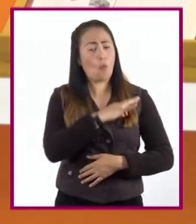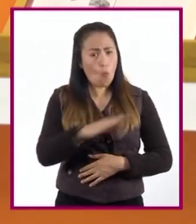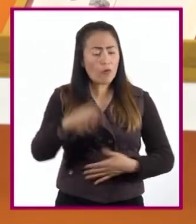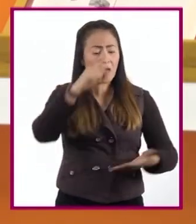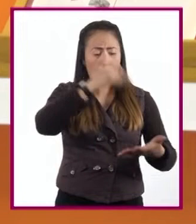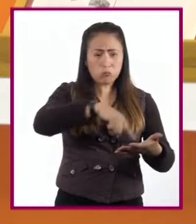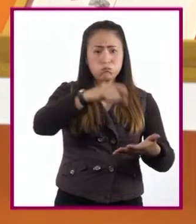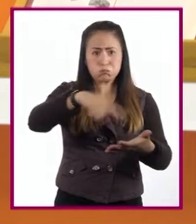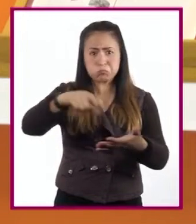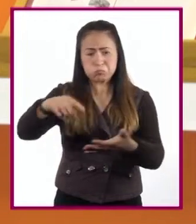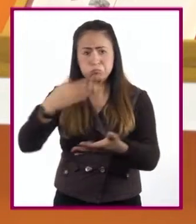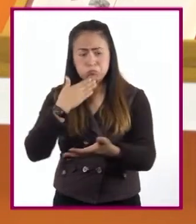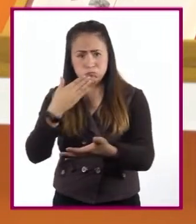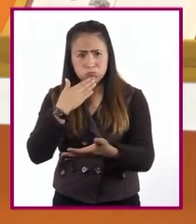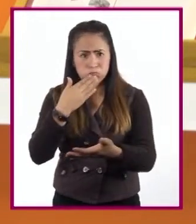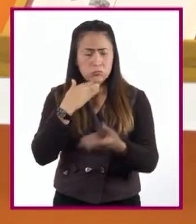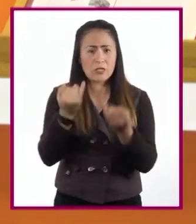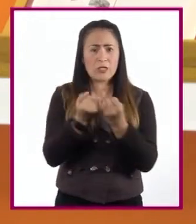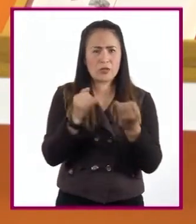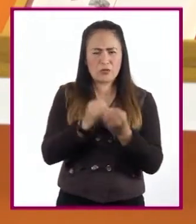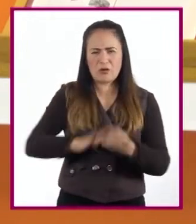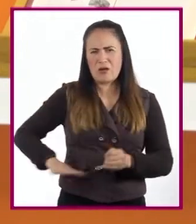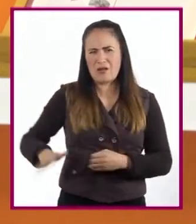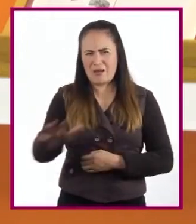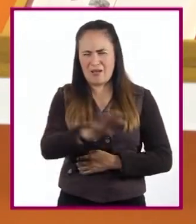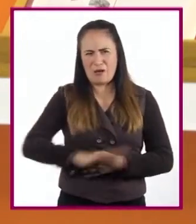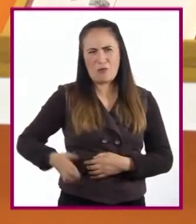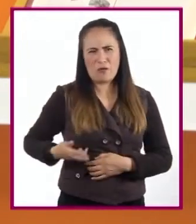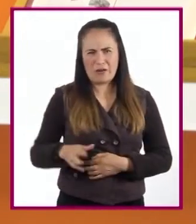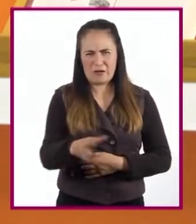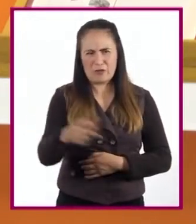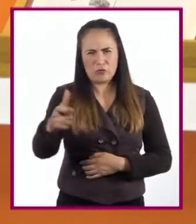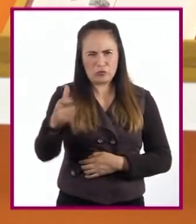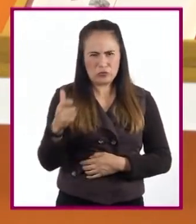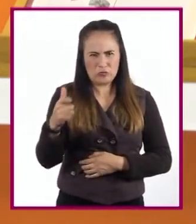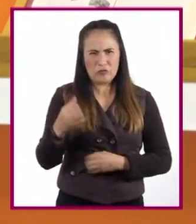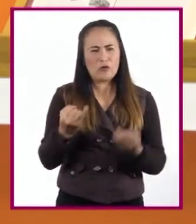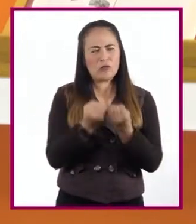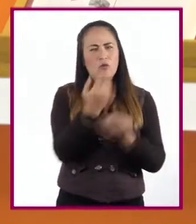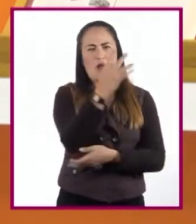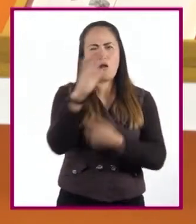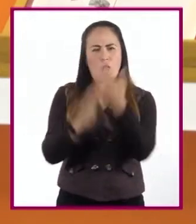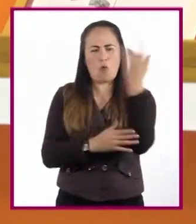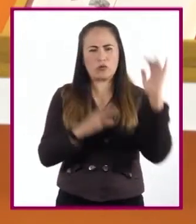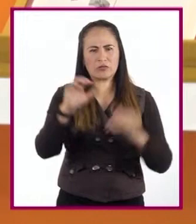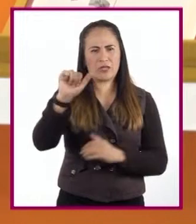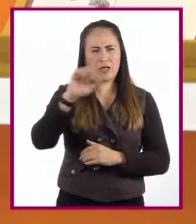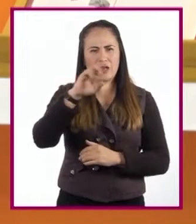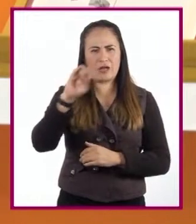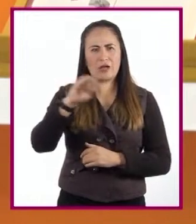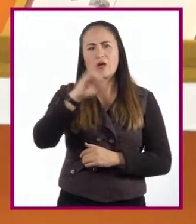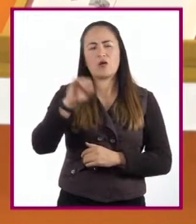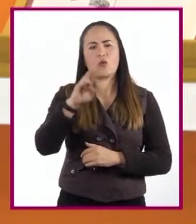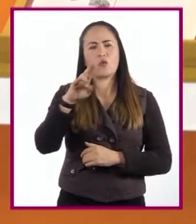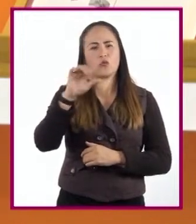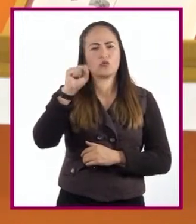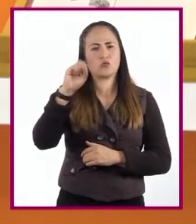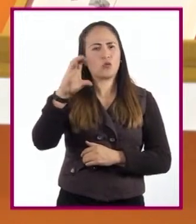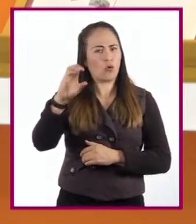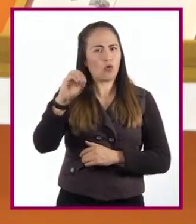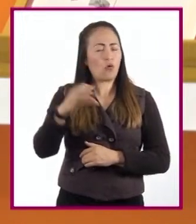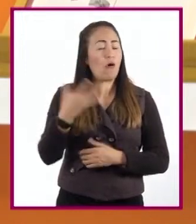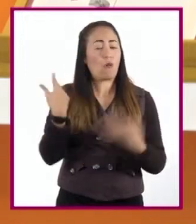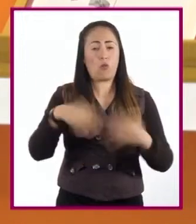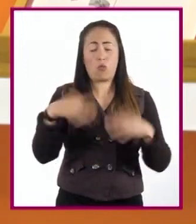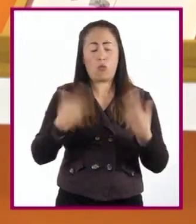su cercanía a la ribera del lago de Xochimilco y el bosque del Ajusco les permitía tener acceso a las bondades de tales